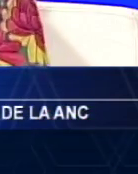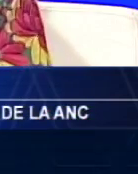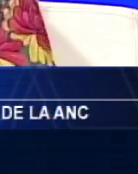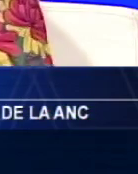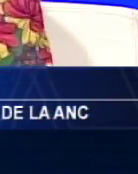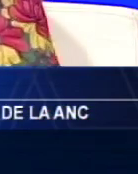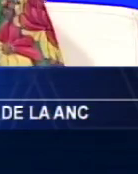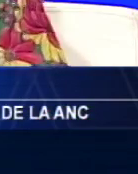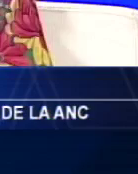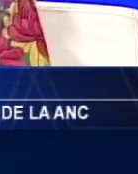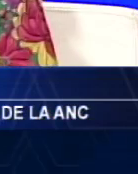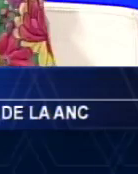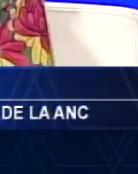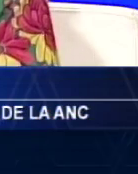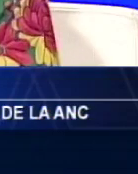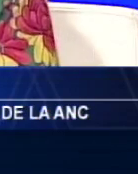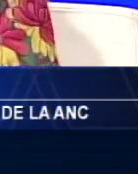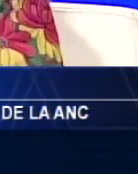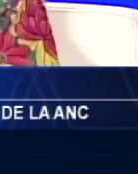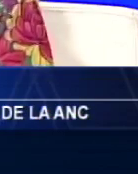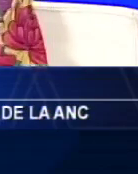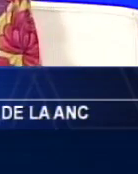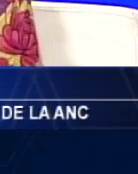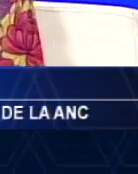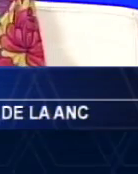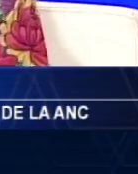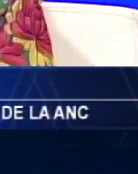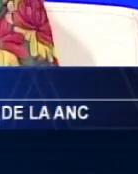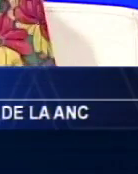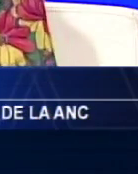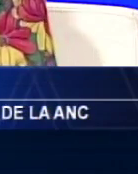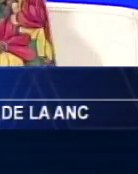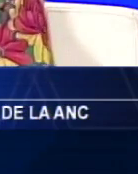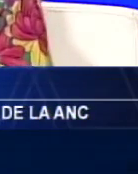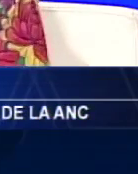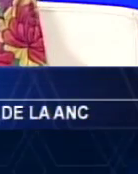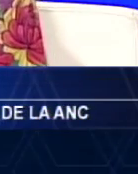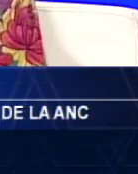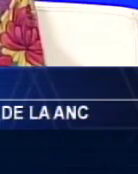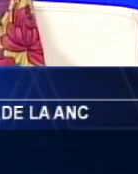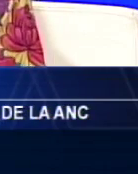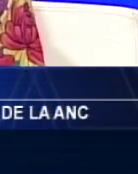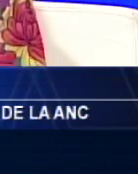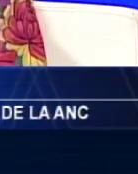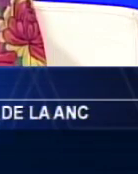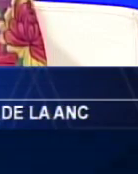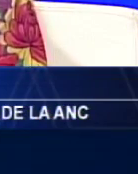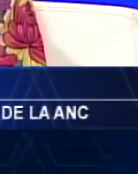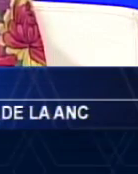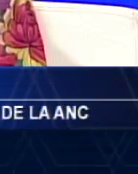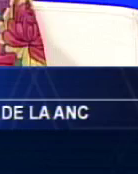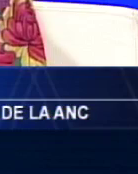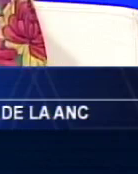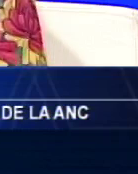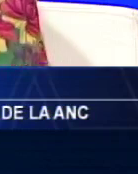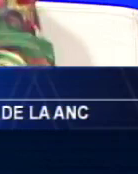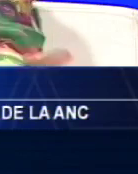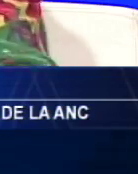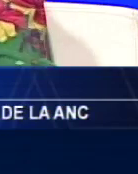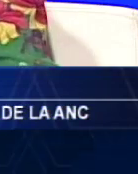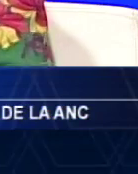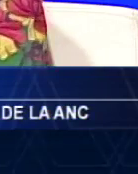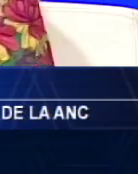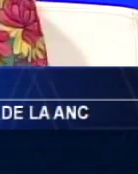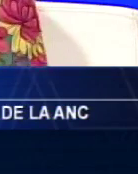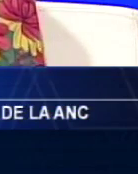los dos escenarios moviéndonos con toda la naturalidad que nos debemos mover, de manera que no han cesado las funciones de la Asamblea Nacional Constituyente,